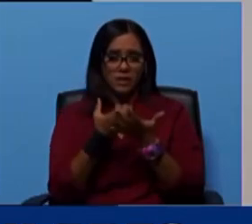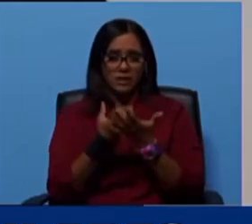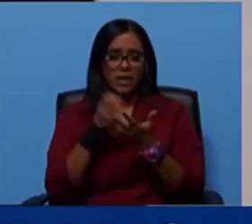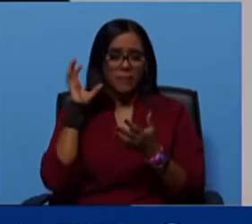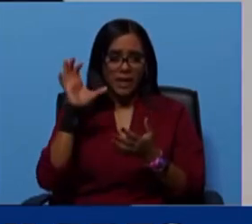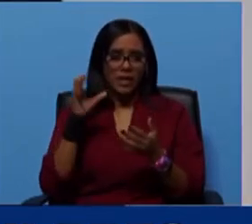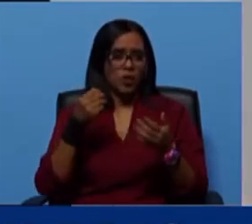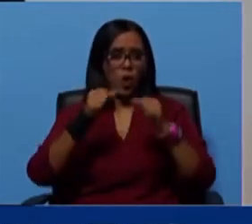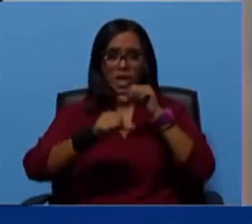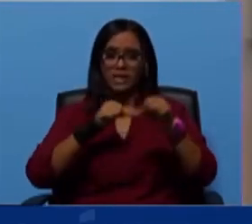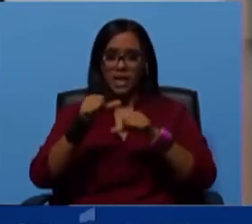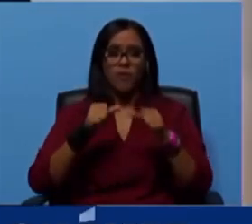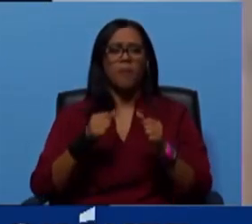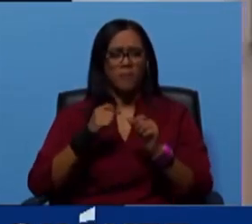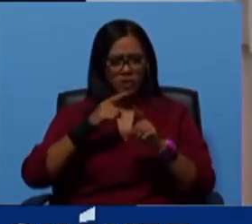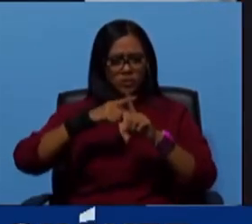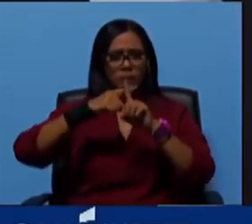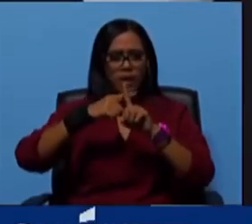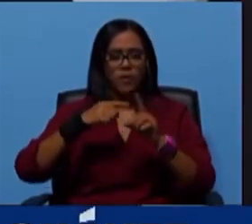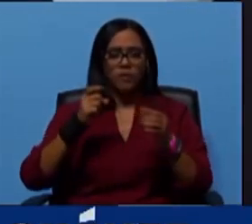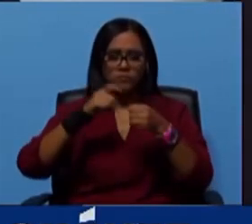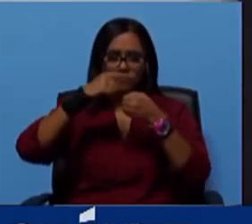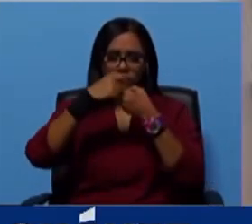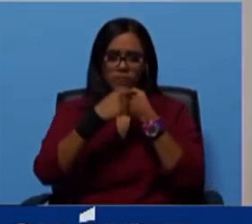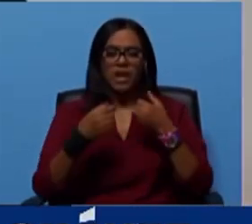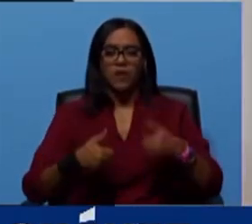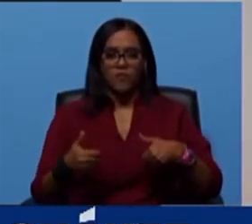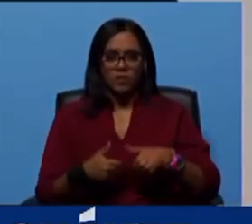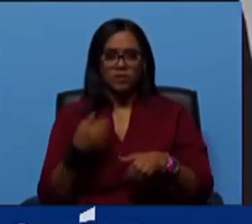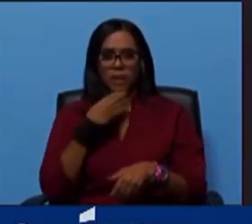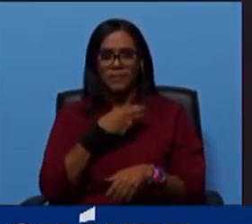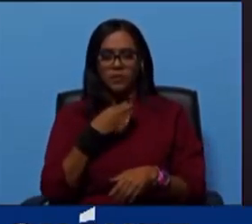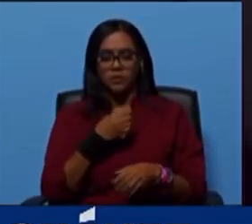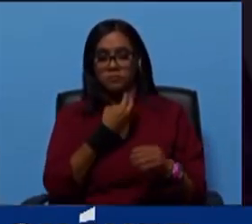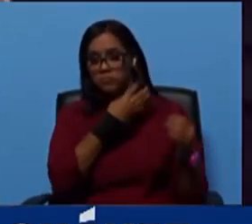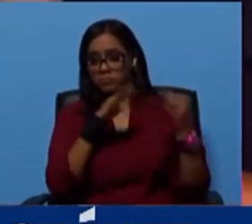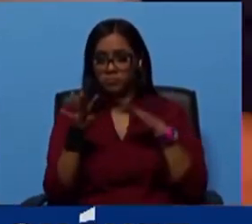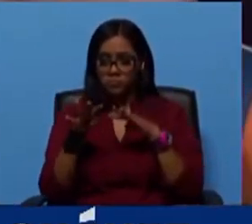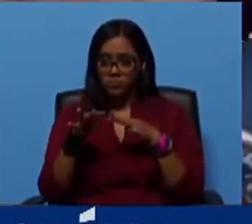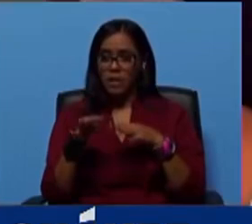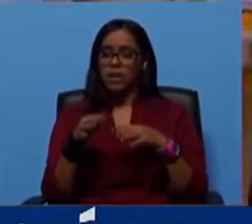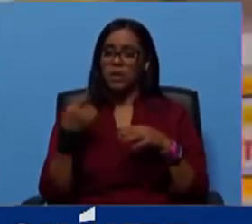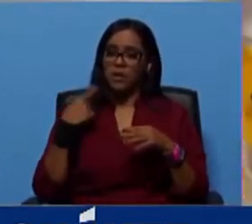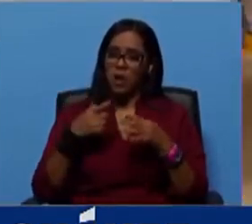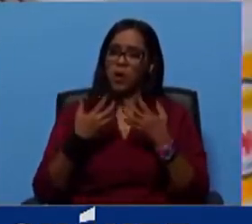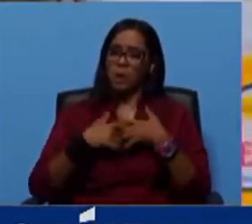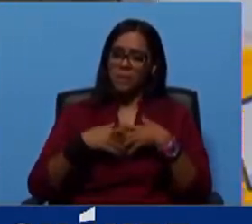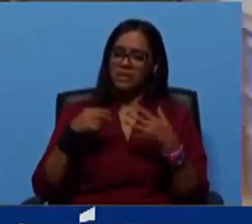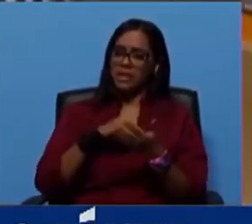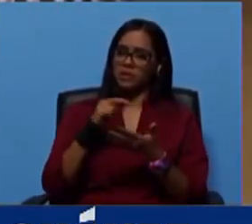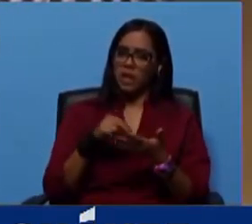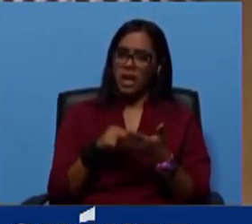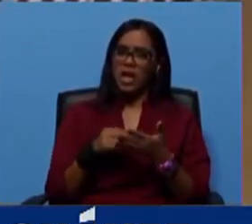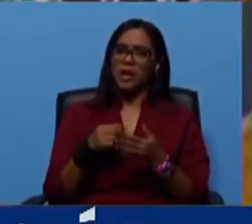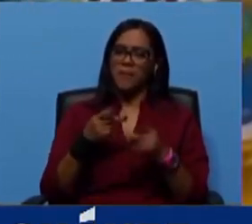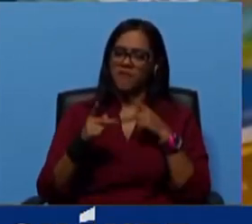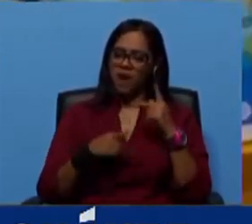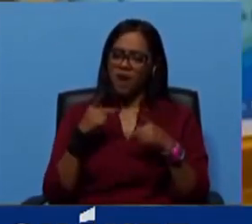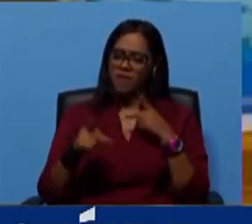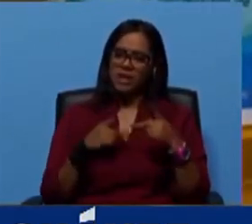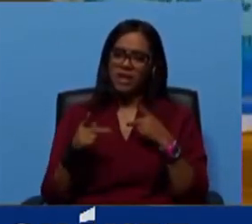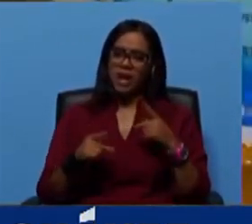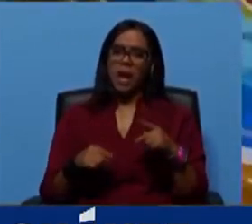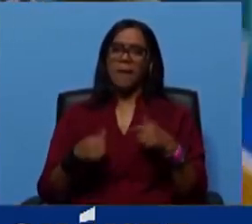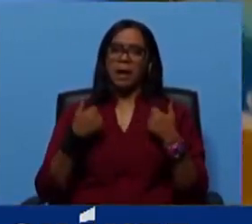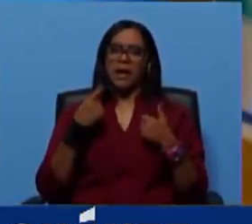sumarnos al esfuerzo de esta Gran Misión. ¿Qué hicimos nosotros? Nos volteamos a Aceite Diana, que es una empresa nacional y que además le fabrica más